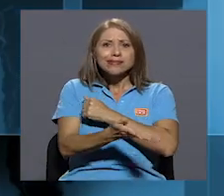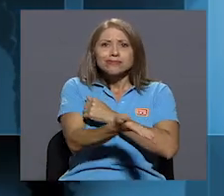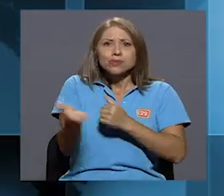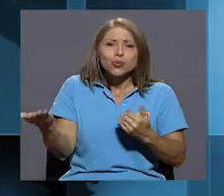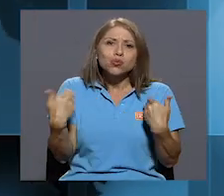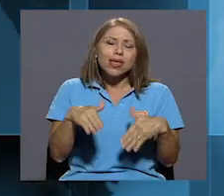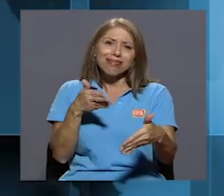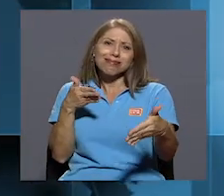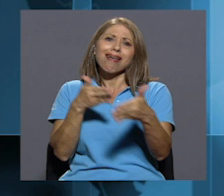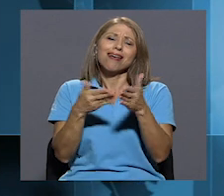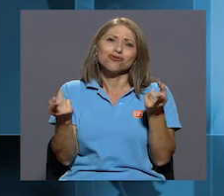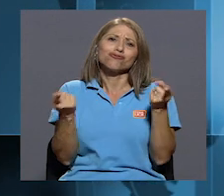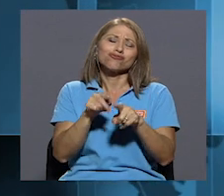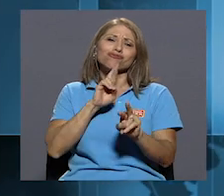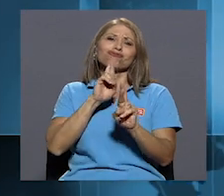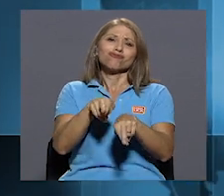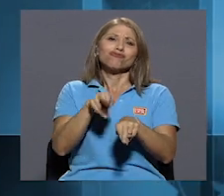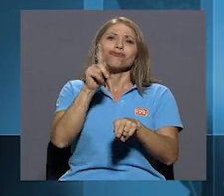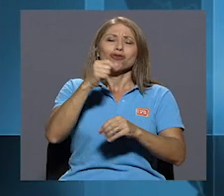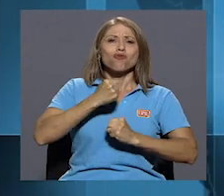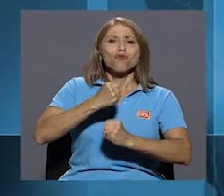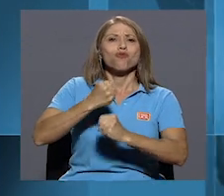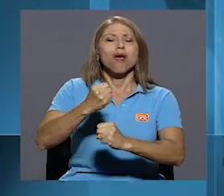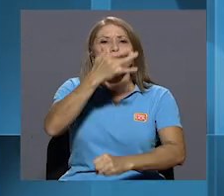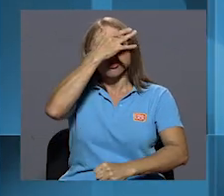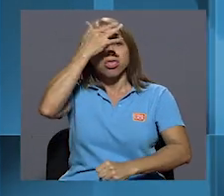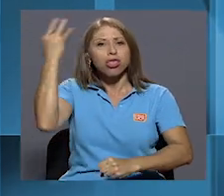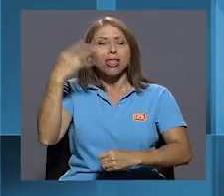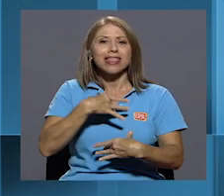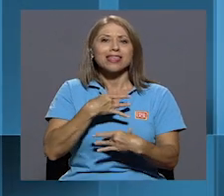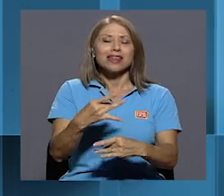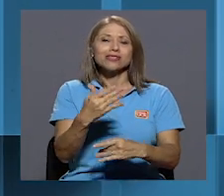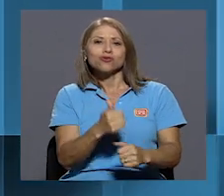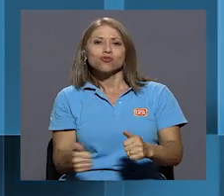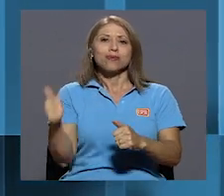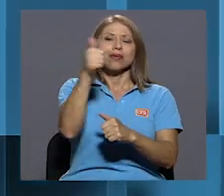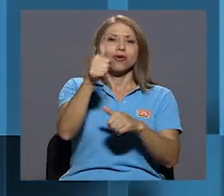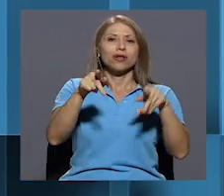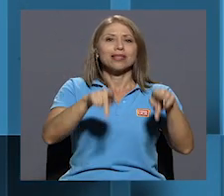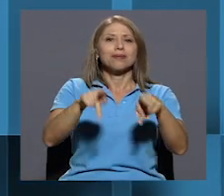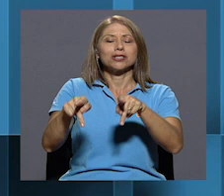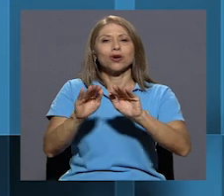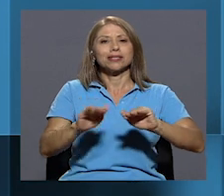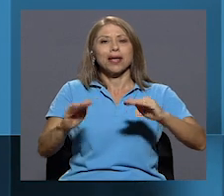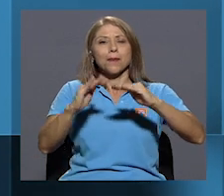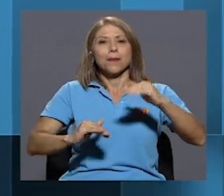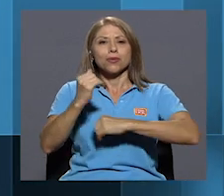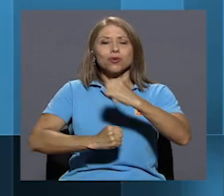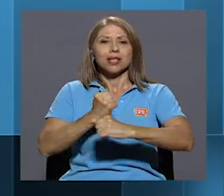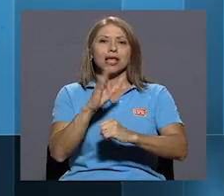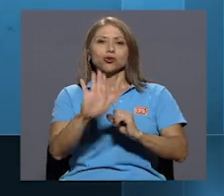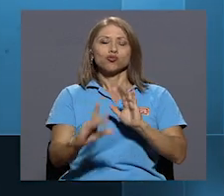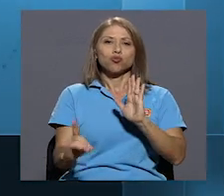daños colaterales de un movimiento que olvidó el interés superior de las personas menores de edad y su derecho a